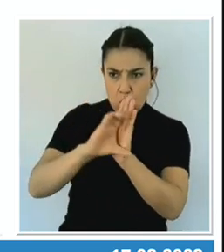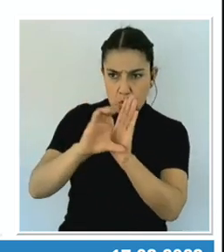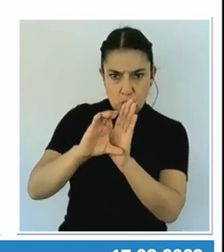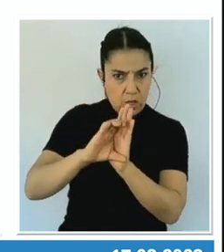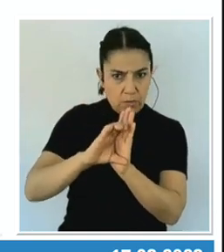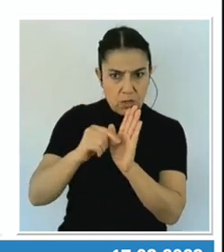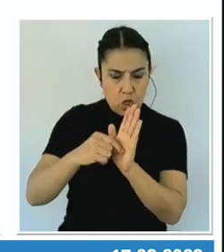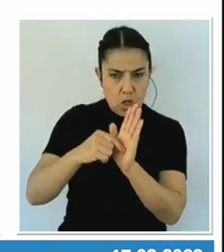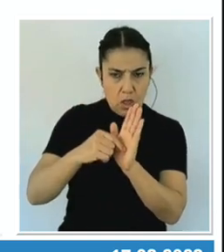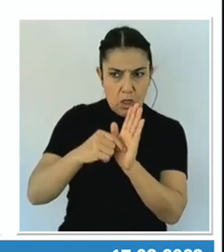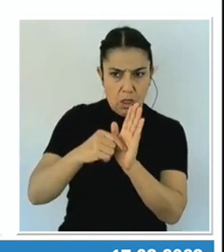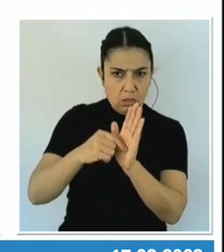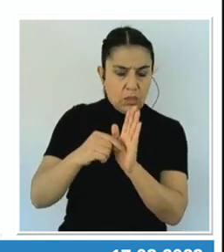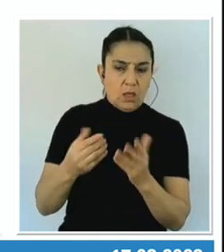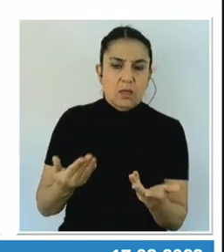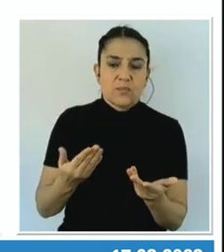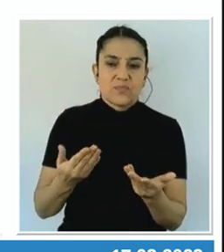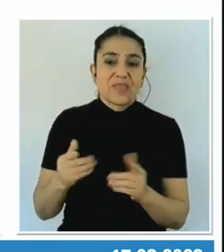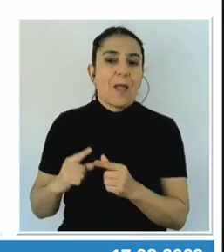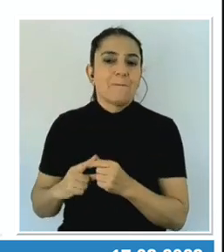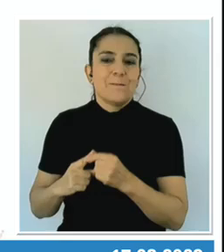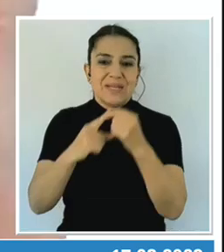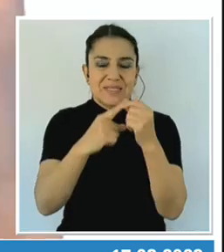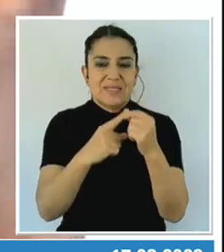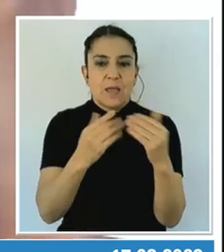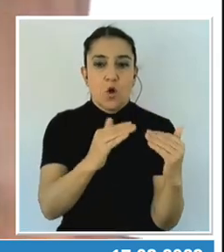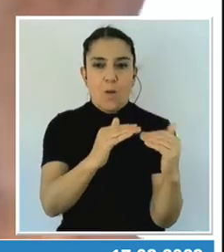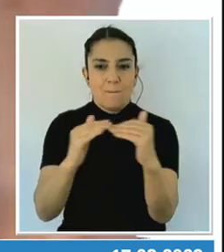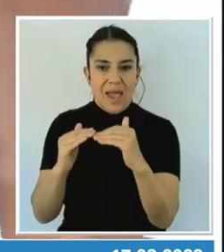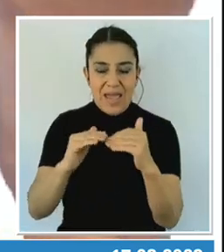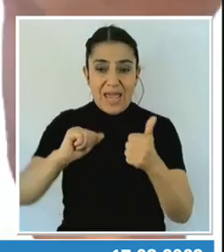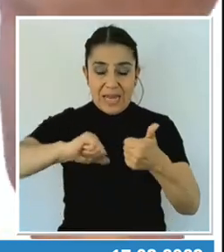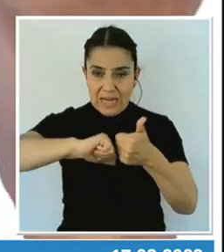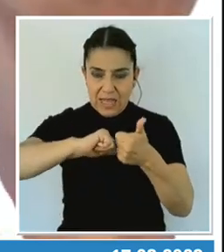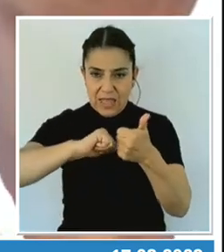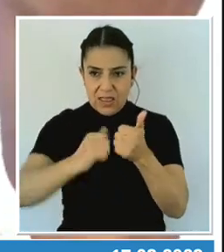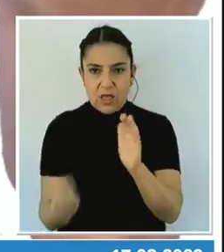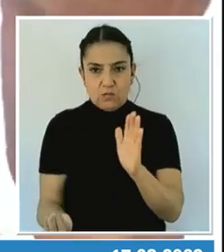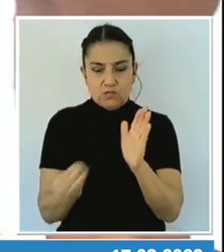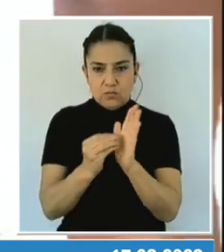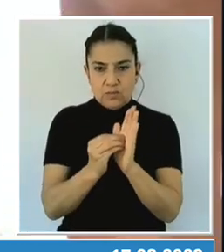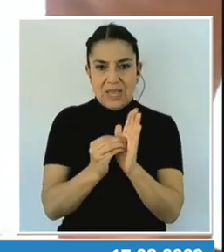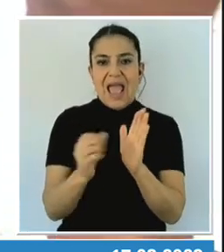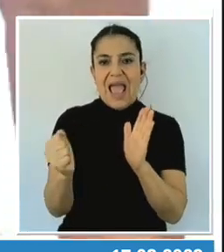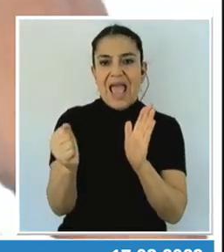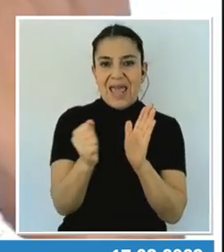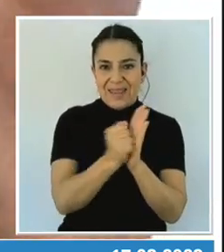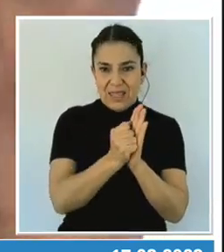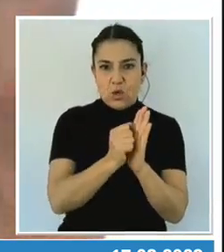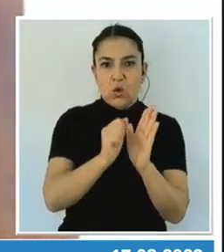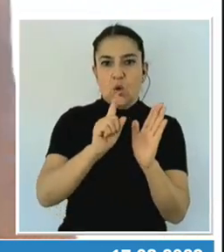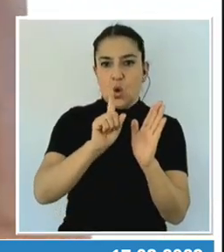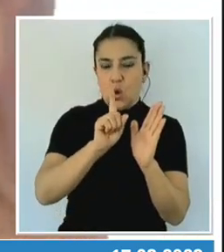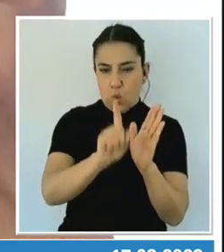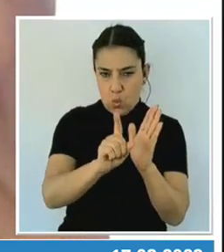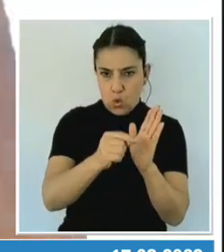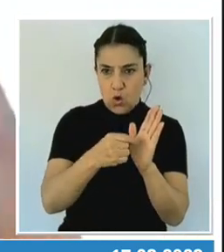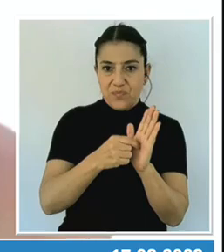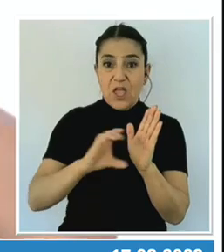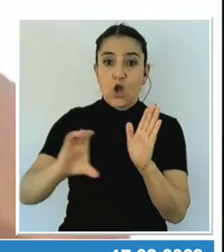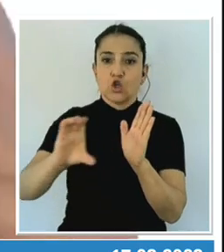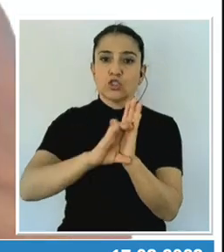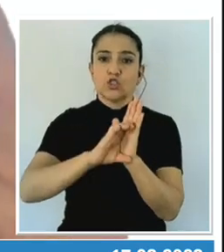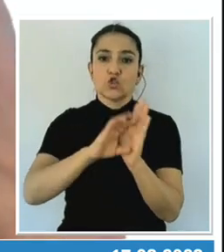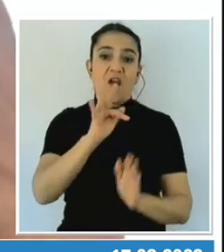principio de paridad está consignado en el artículo, fíjense, en el artículo 1 de la Constitución francesa. Ya dijo el profesor, sea,